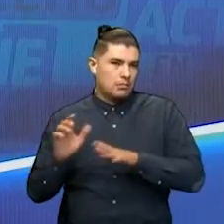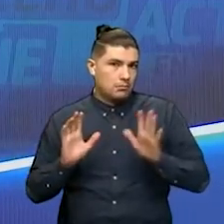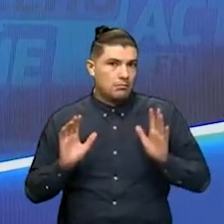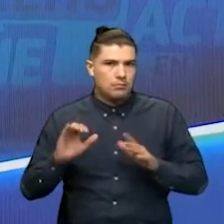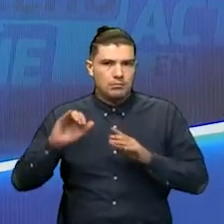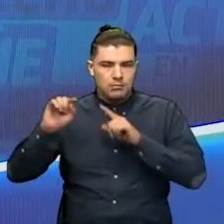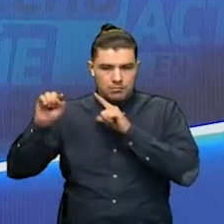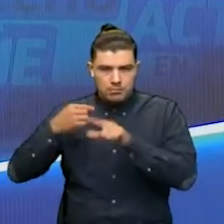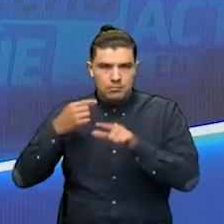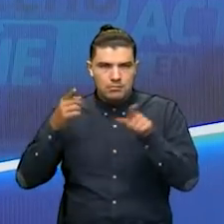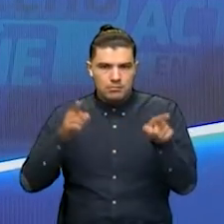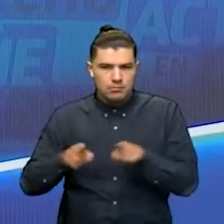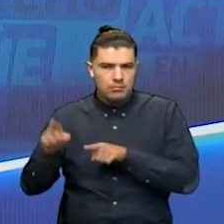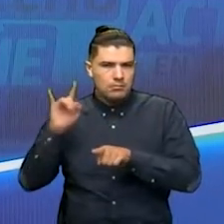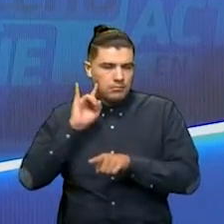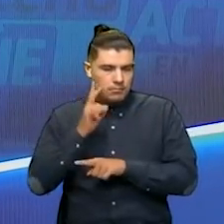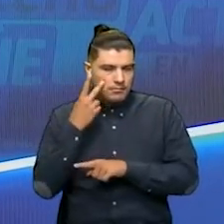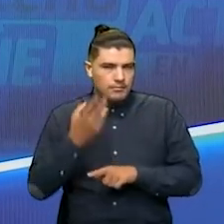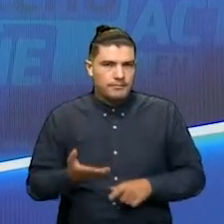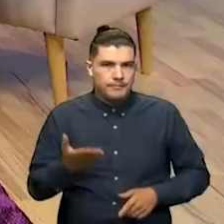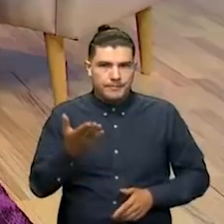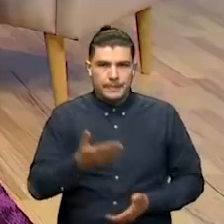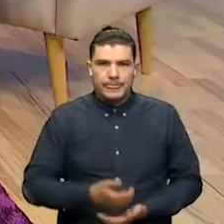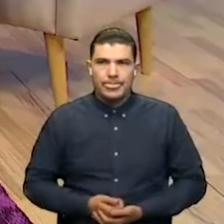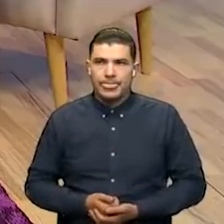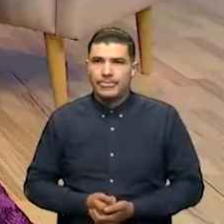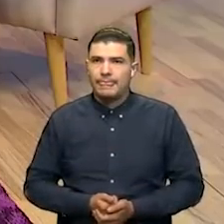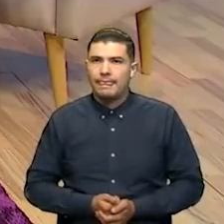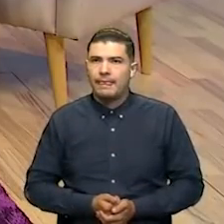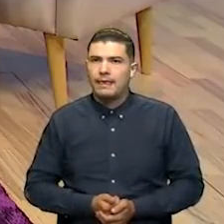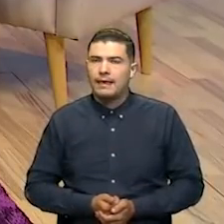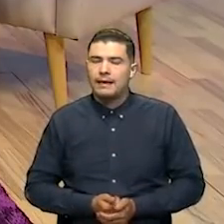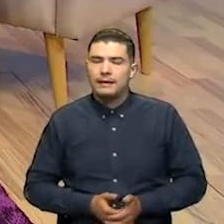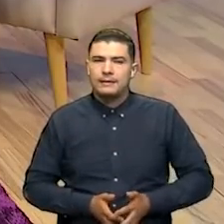de audio, y esto es lo que nos dice el televidente.